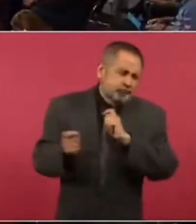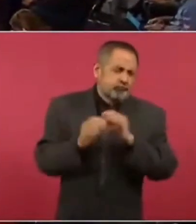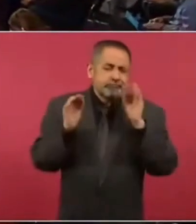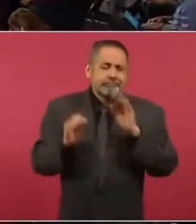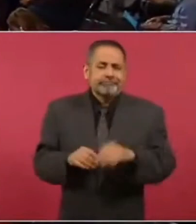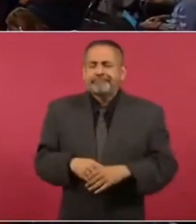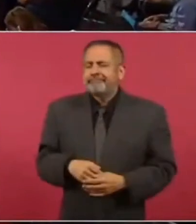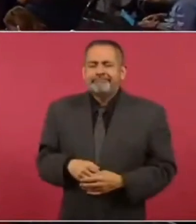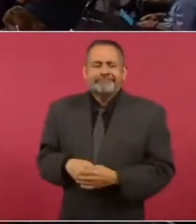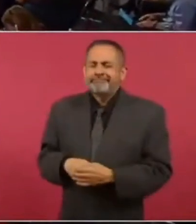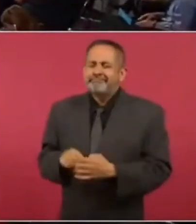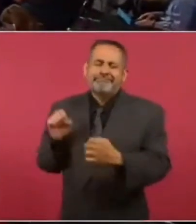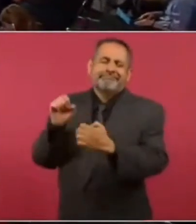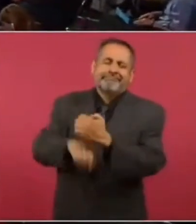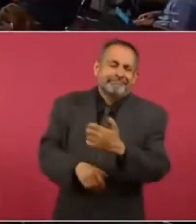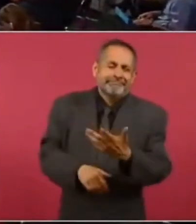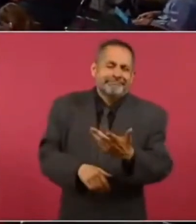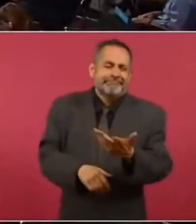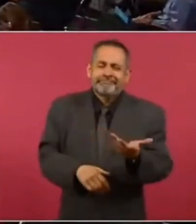Nombra